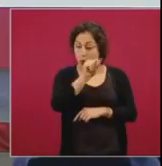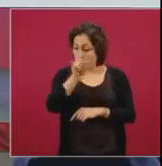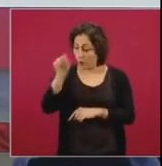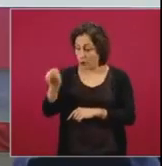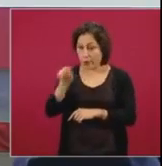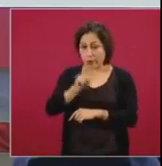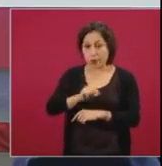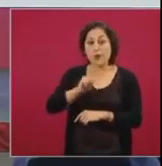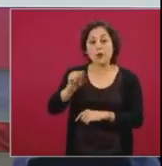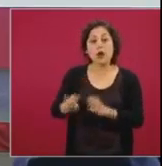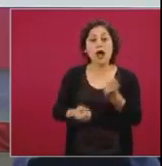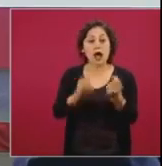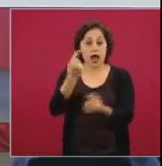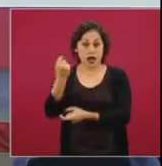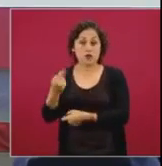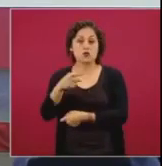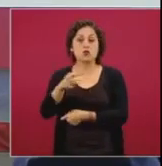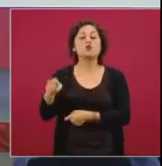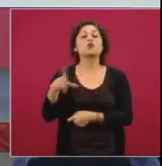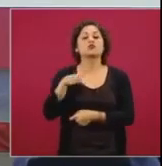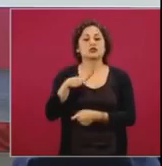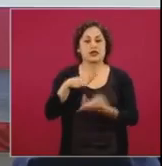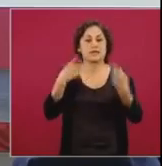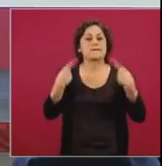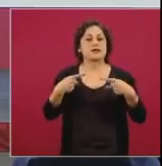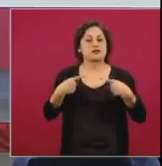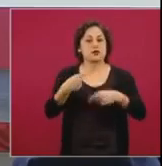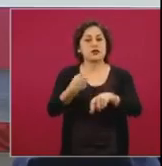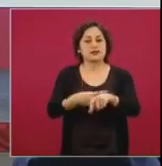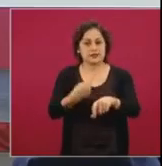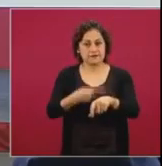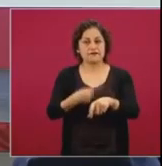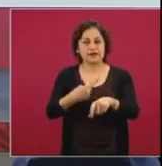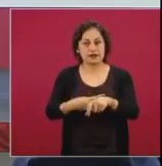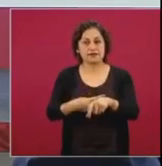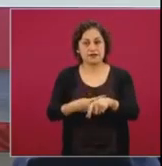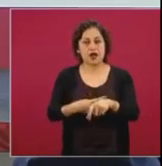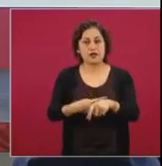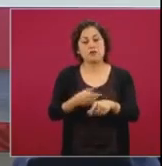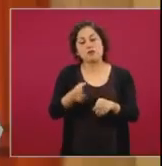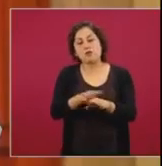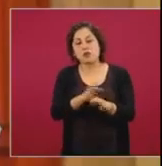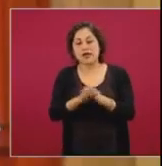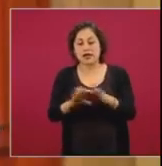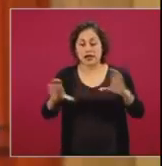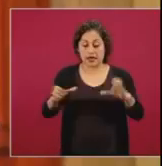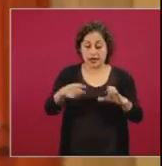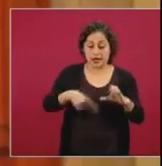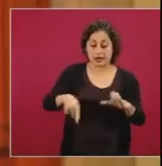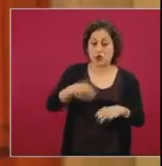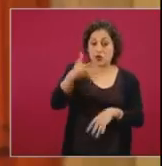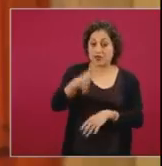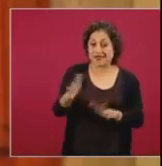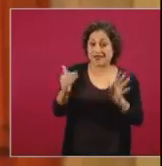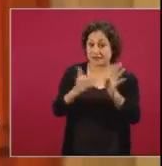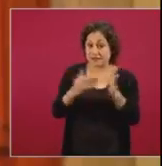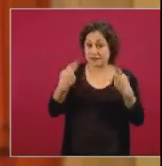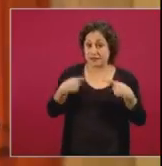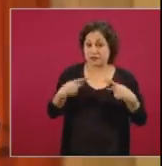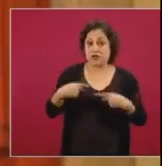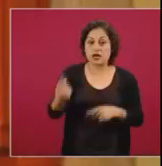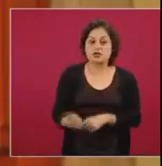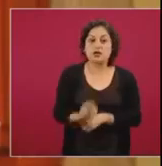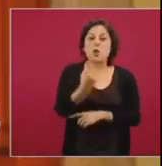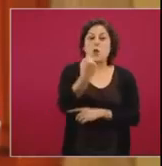decir, el número total de casos que tenemos sigue estando por arriba de 1 por cada 10,000 habitantes. Entonces, si se fijan muy bien, el hecho